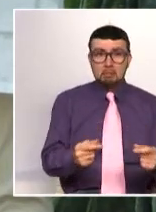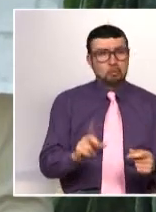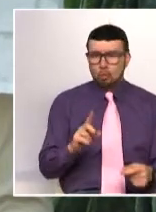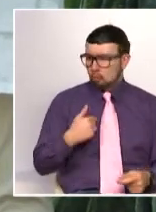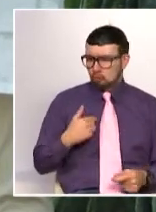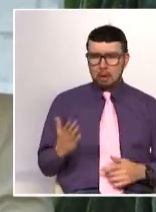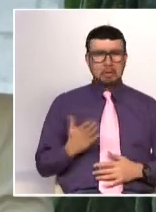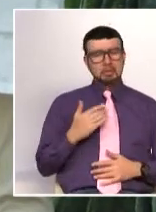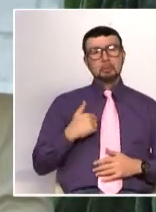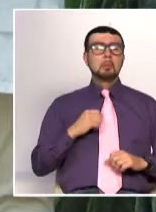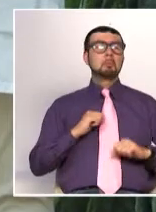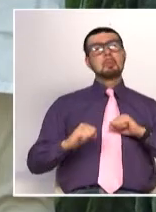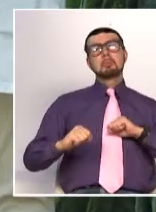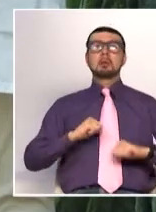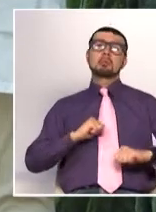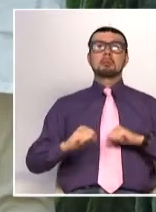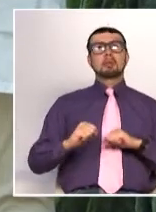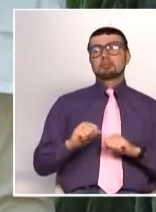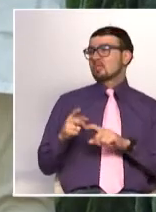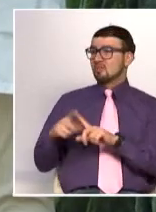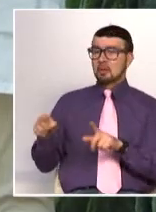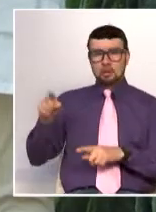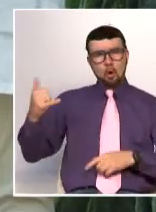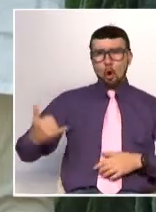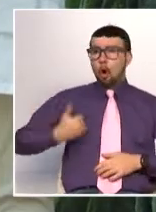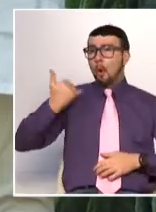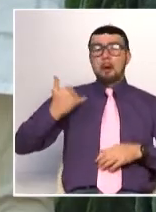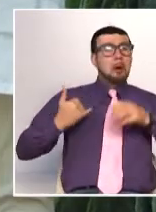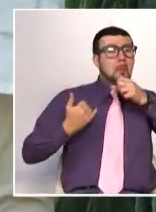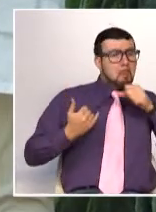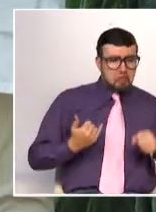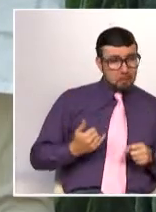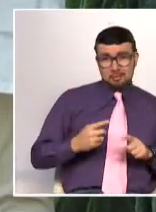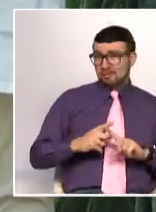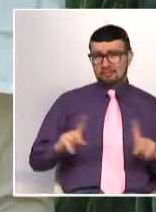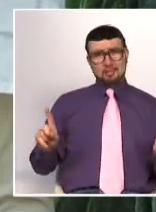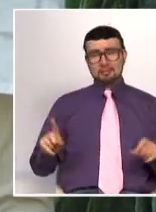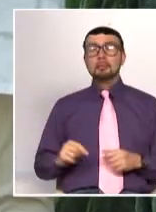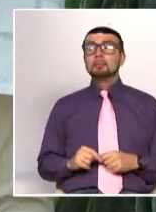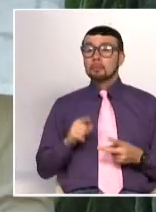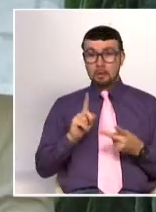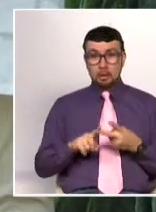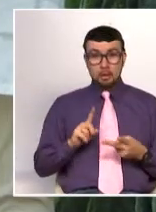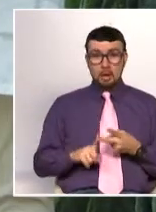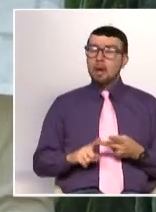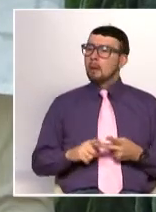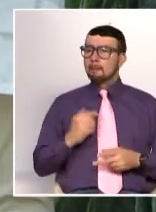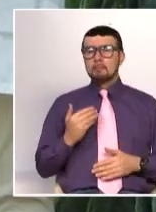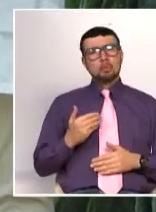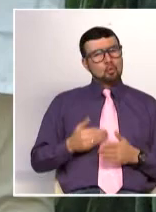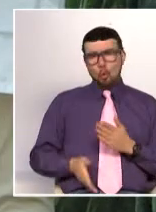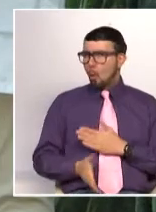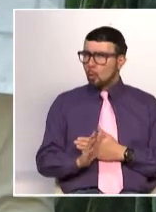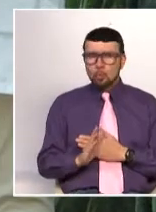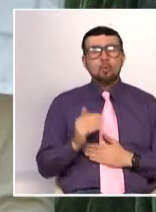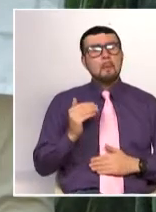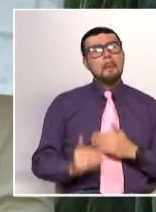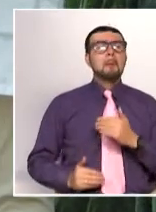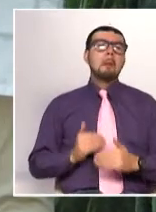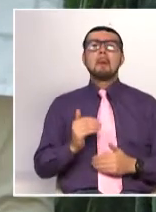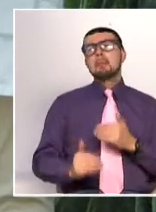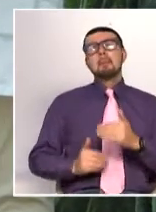porque no es lo mismo un muchacho joven que un viejito sin pausa es sin parar continua durante media hora